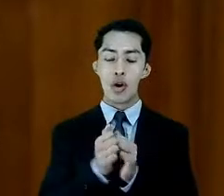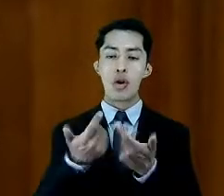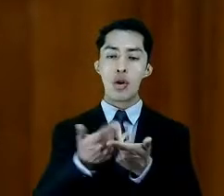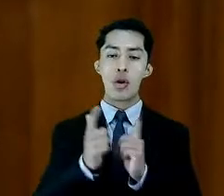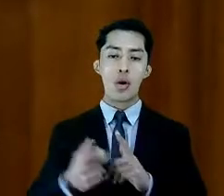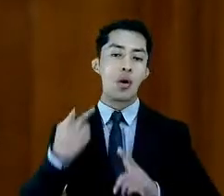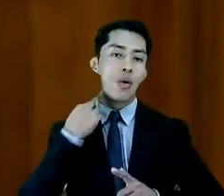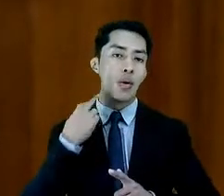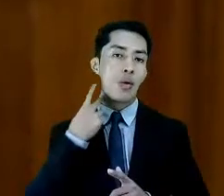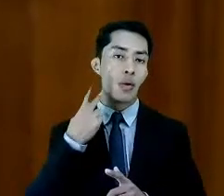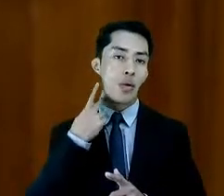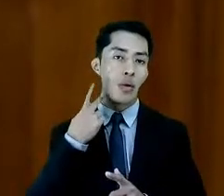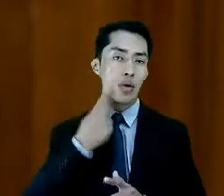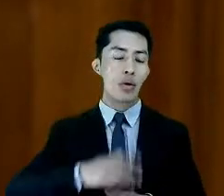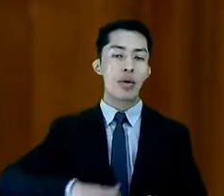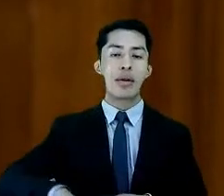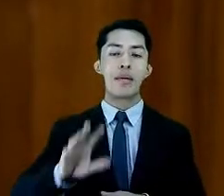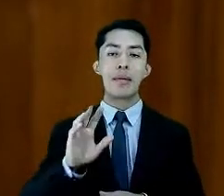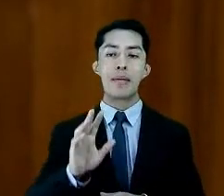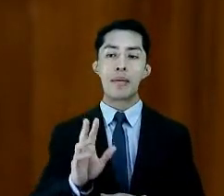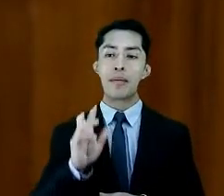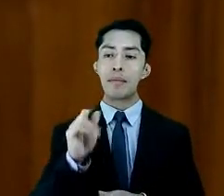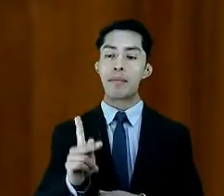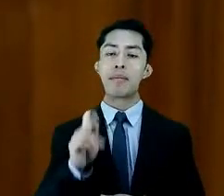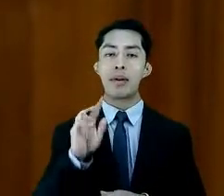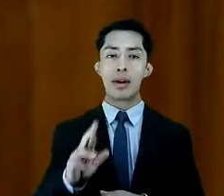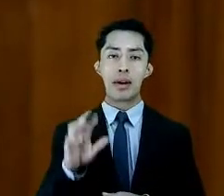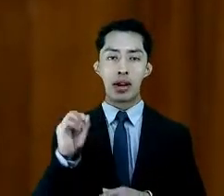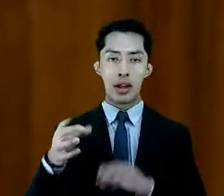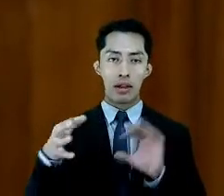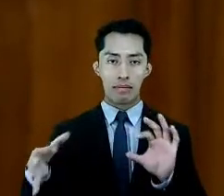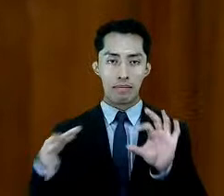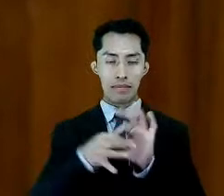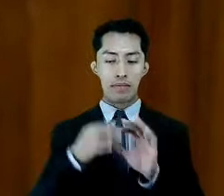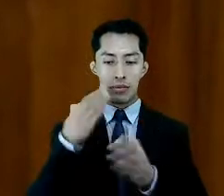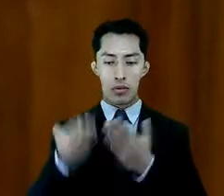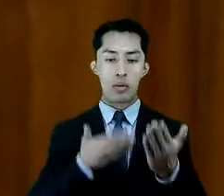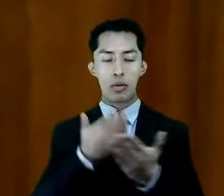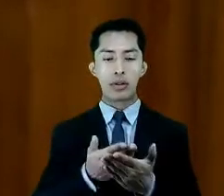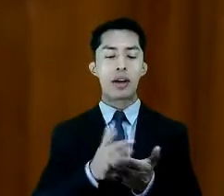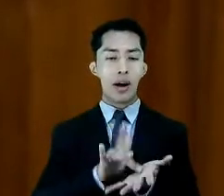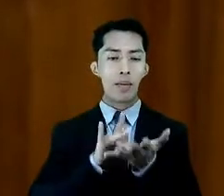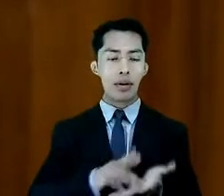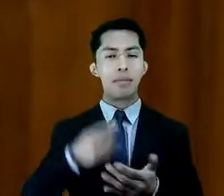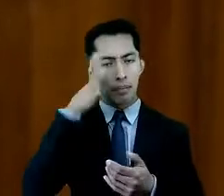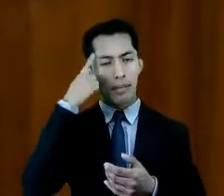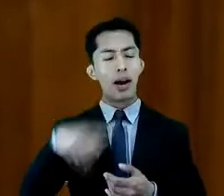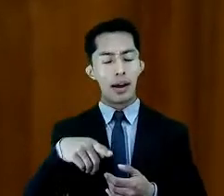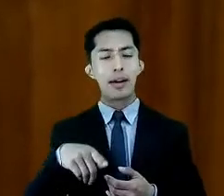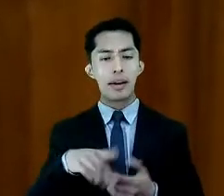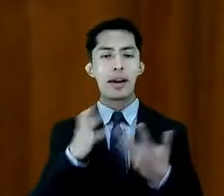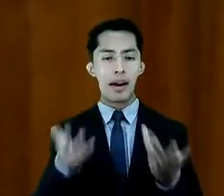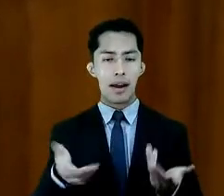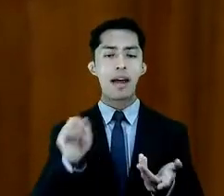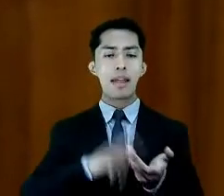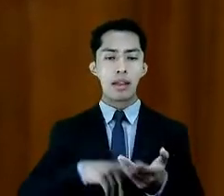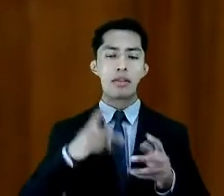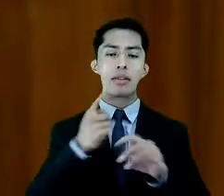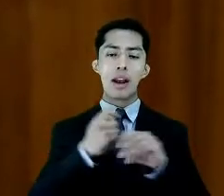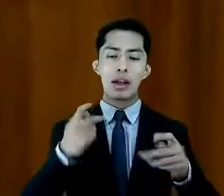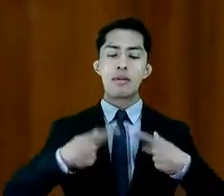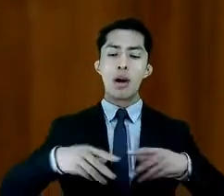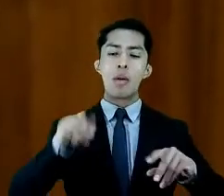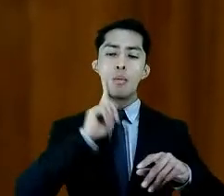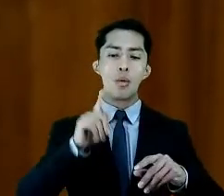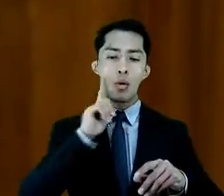fracción parlamentaria del Partido de la Revolución Democrática, contribuimos para que los espacios de tránsito y desplazamiento de